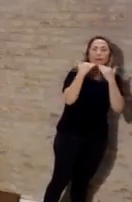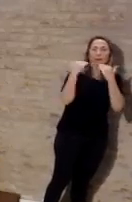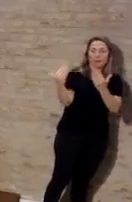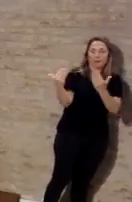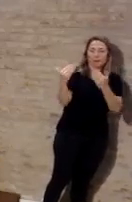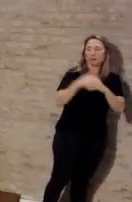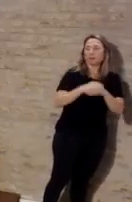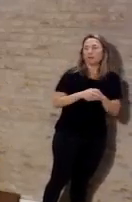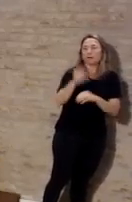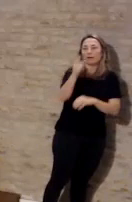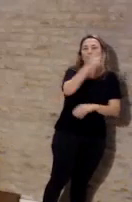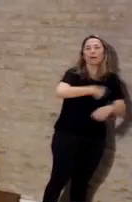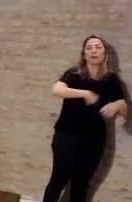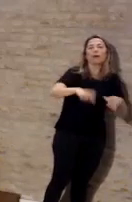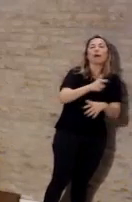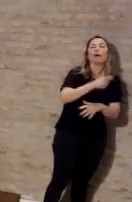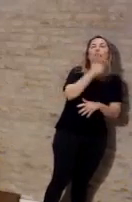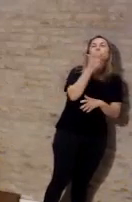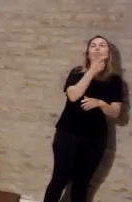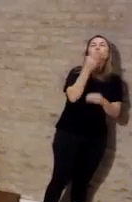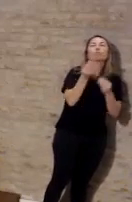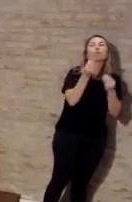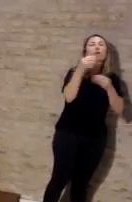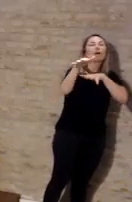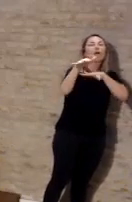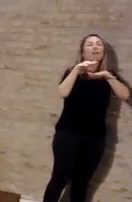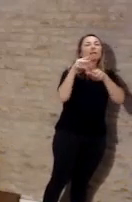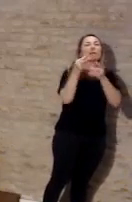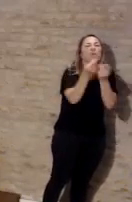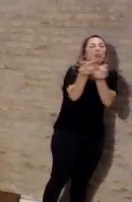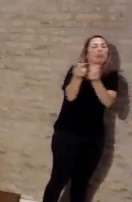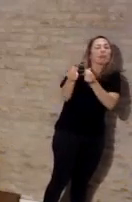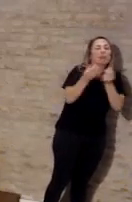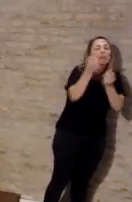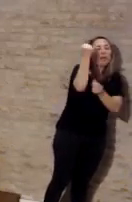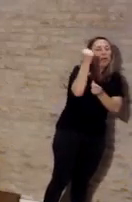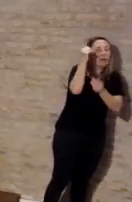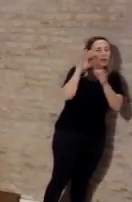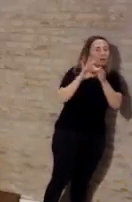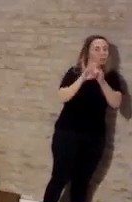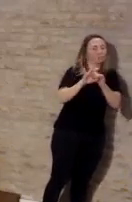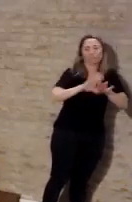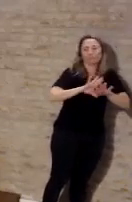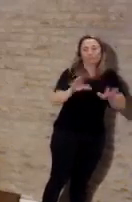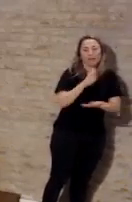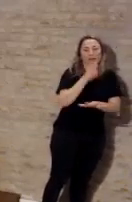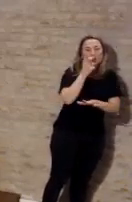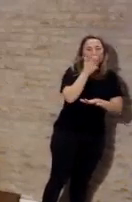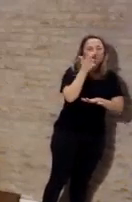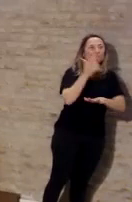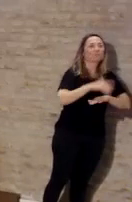Gracias ole Nos tentamos cuando hablaste de plata de